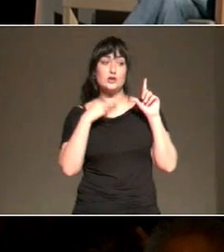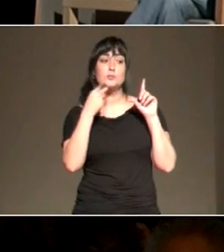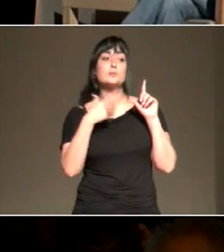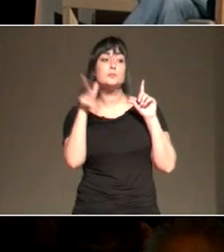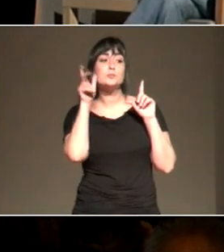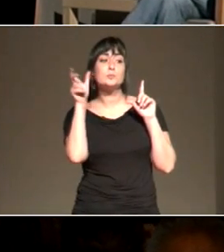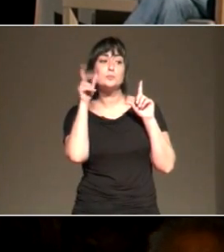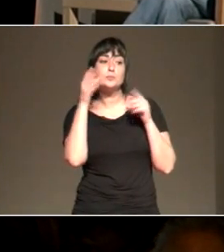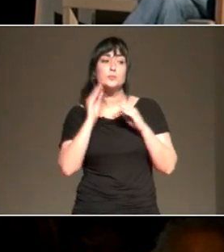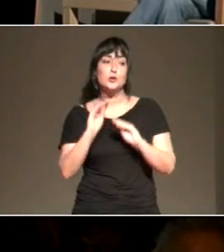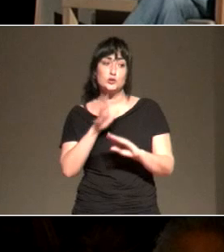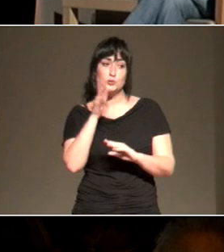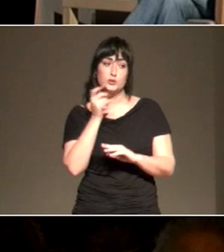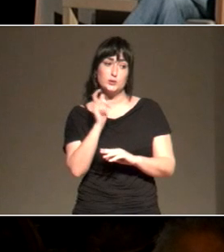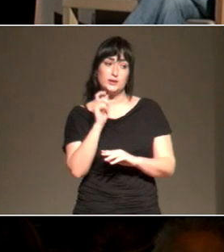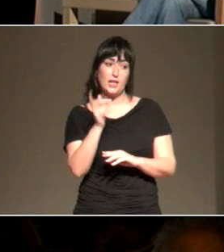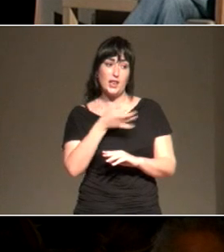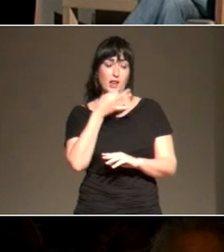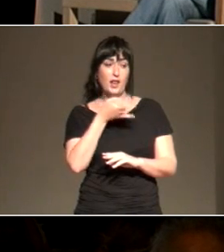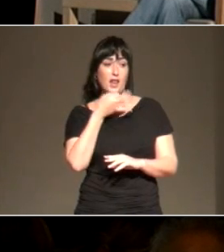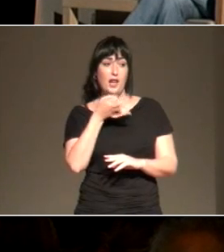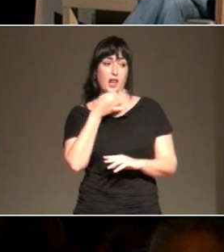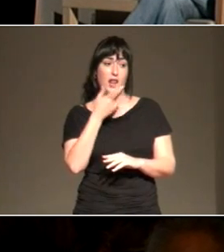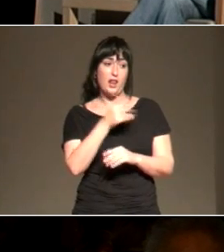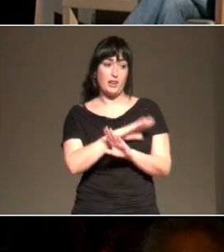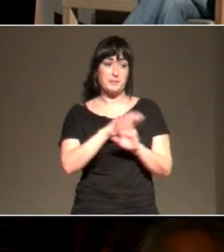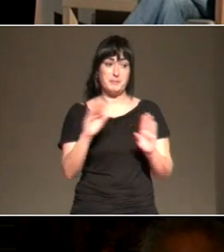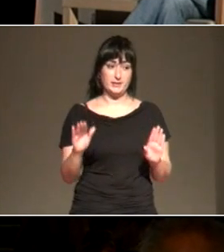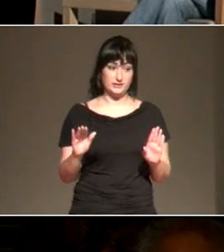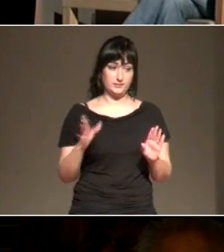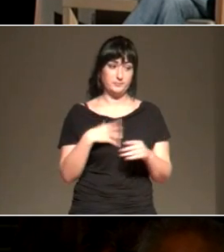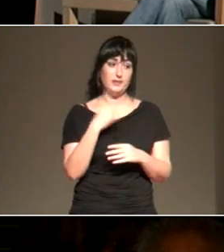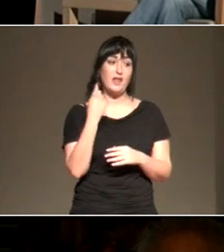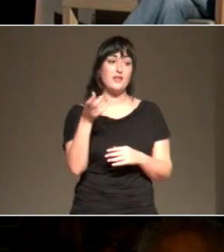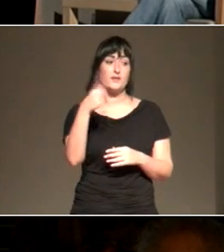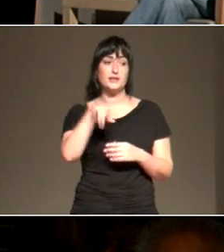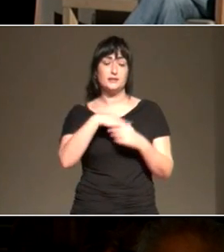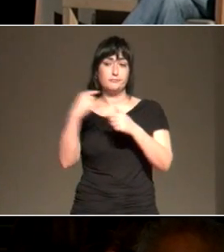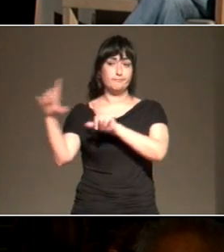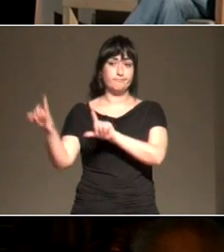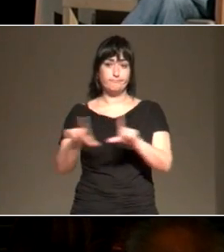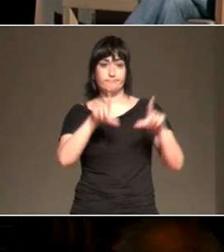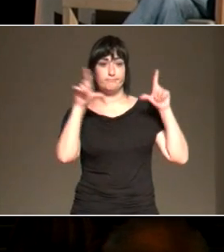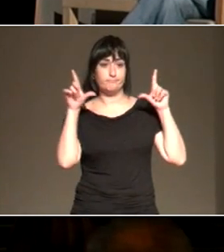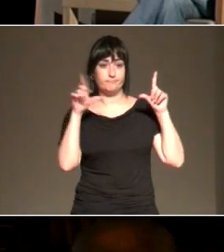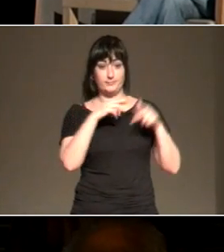bakarri berba egiten dugu gure artean eta behar bada eurek berba egin behar dabe gehiago. Bueno,